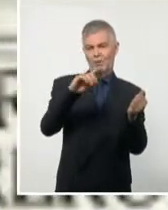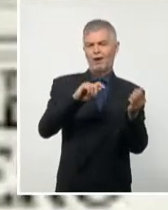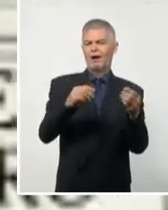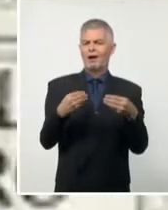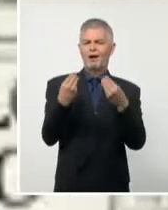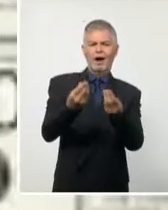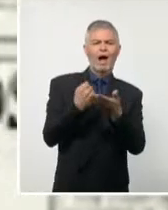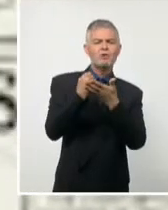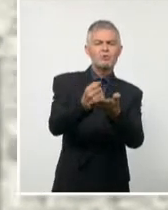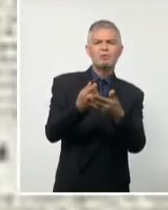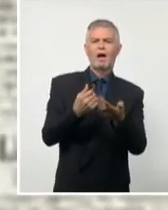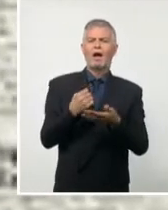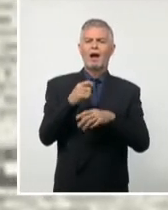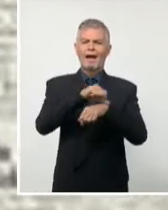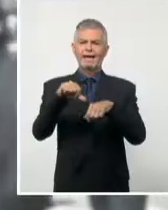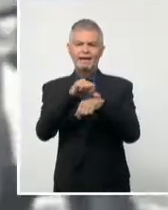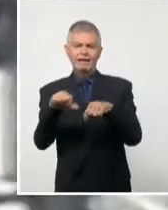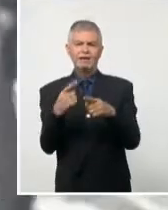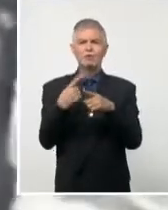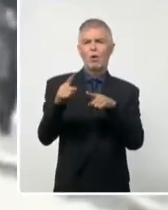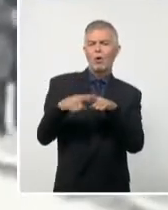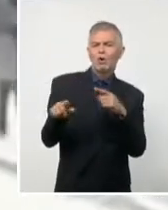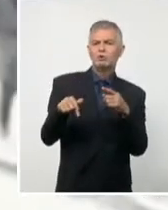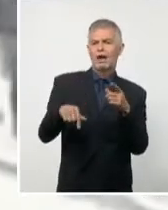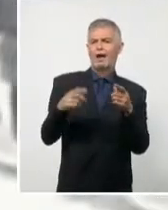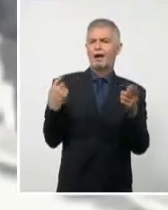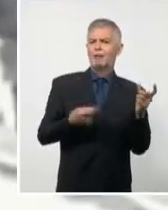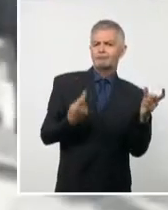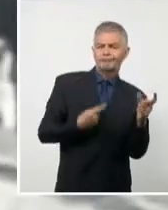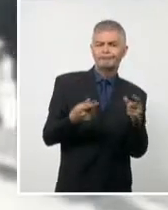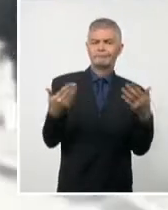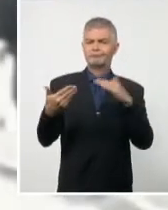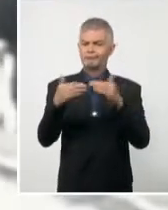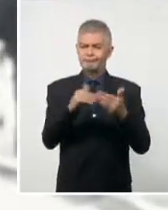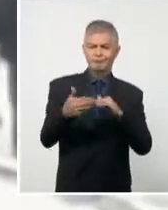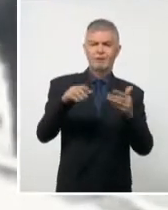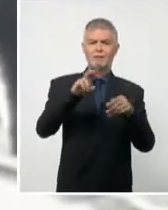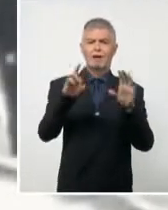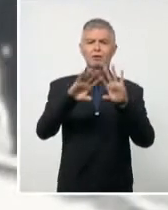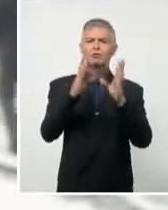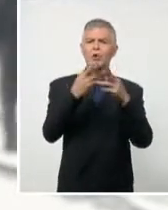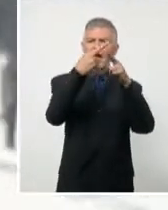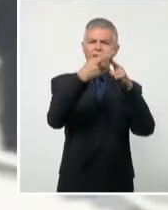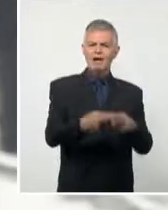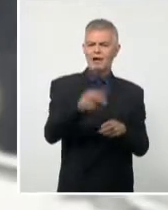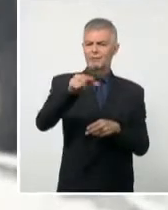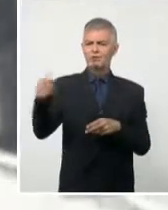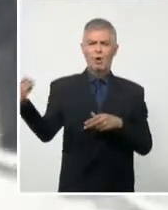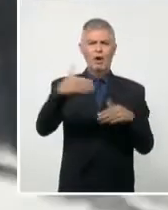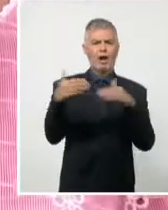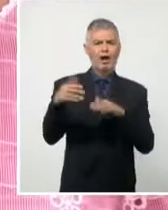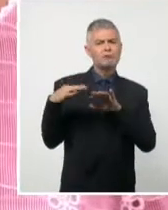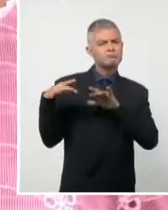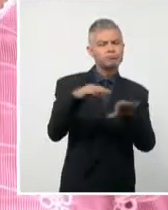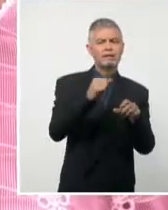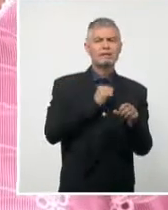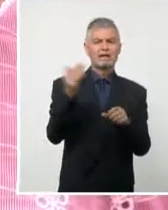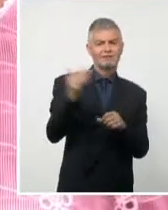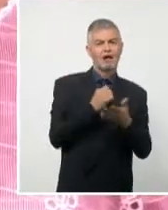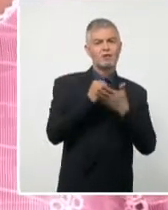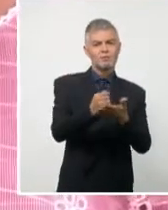posiciones procubanas en la prensa y el parlamento, así como alistamientos masivos, son algunos ejemplos. Y por medio del Círculo